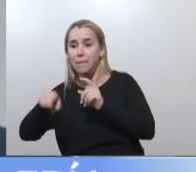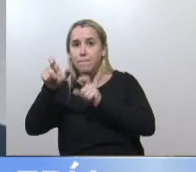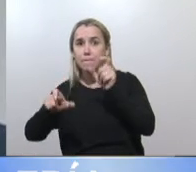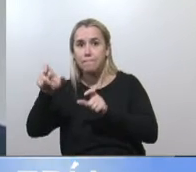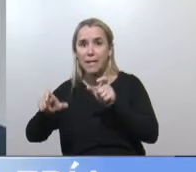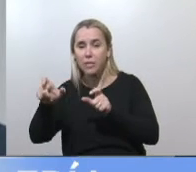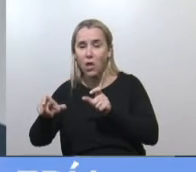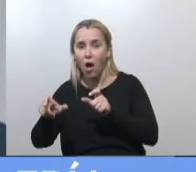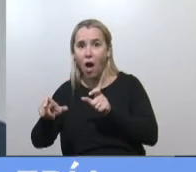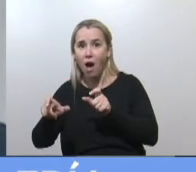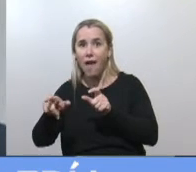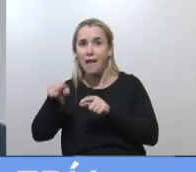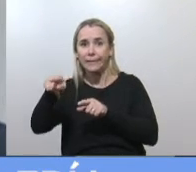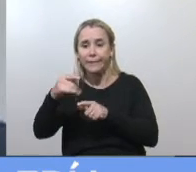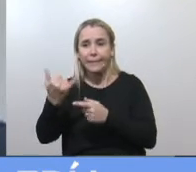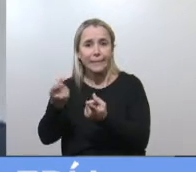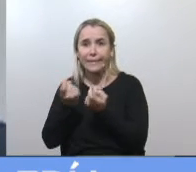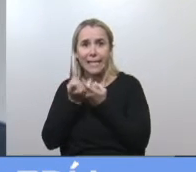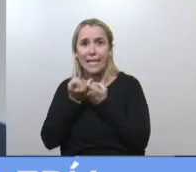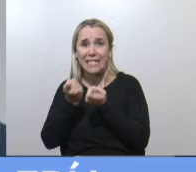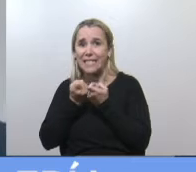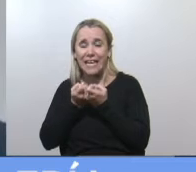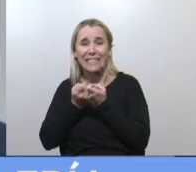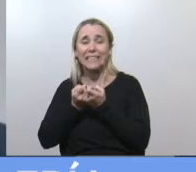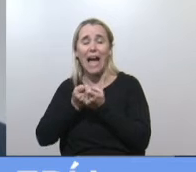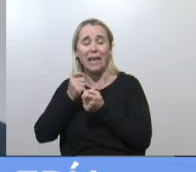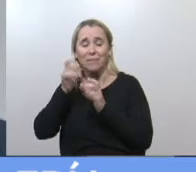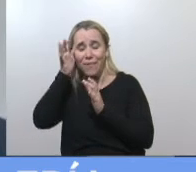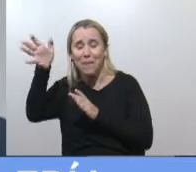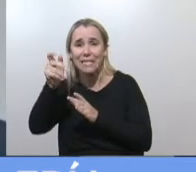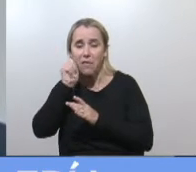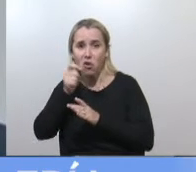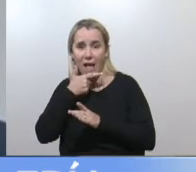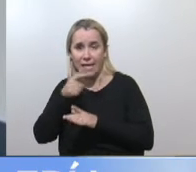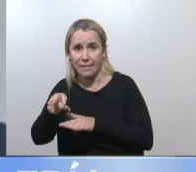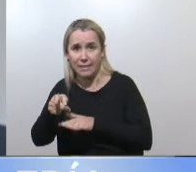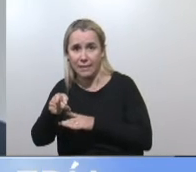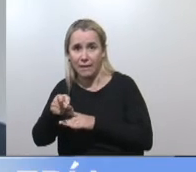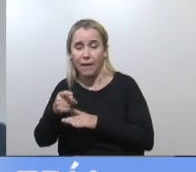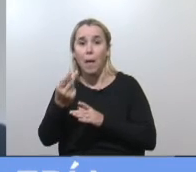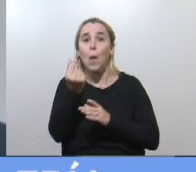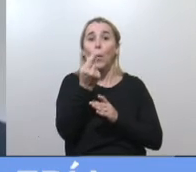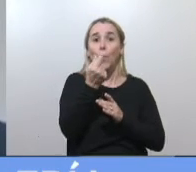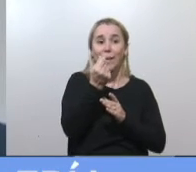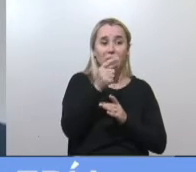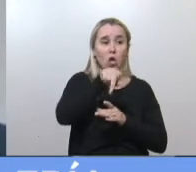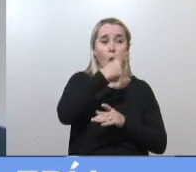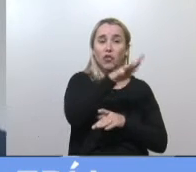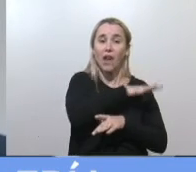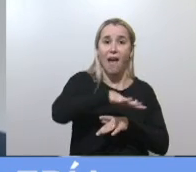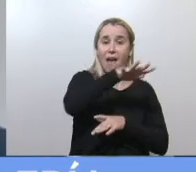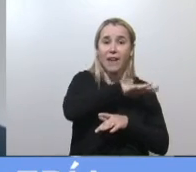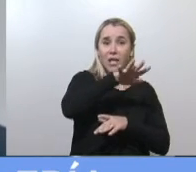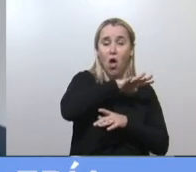entes comerciales y civiles tienen la necesidad del uso intensivo del servicio, y el precio en otras regiones con